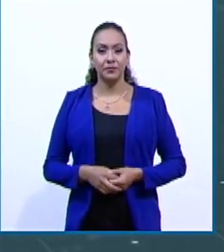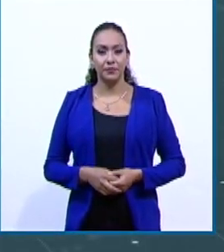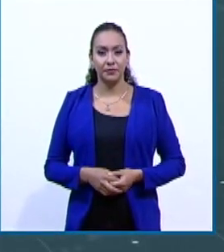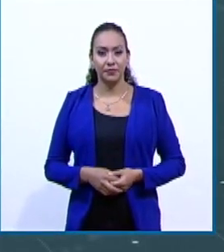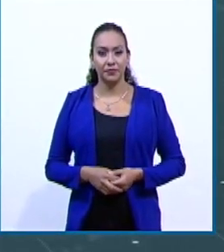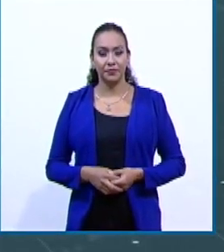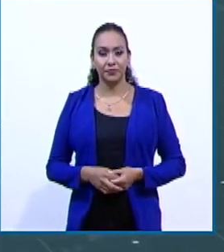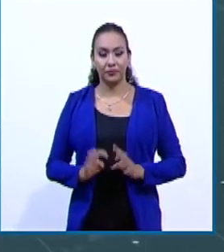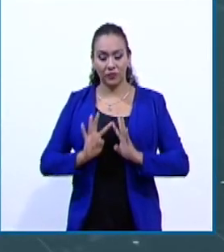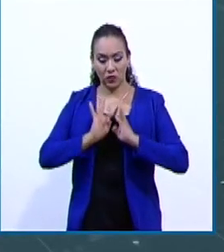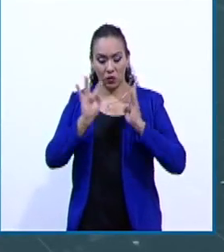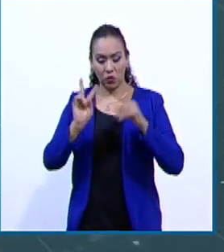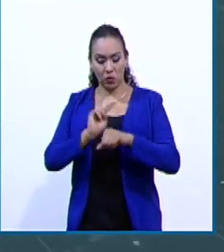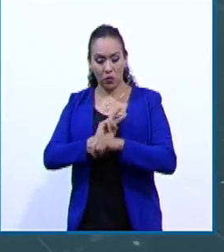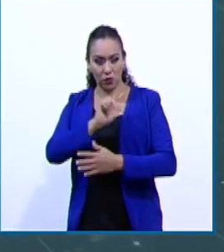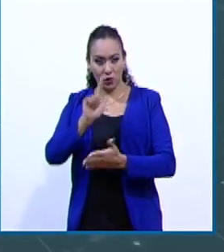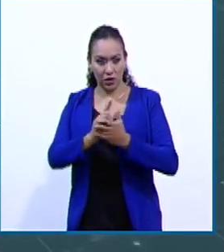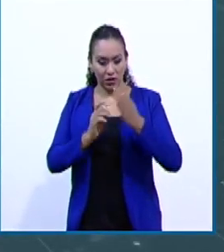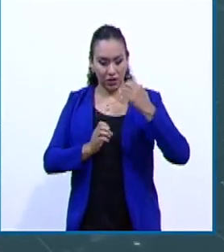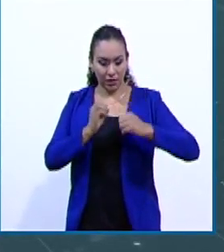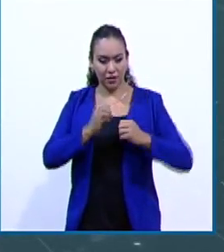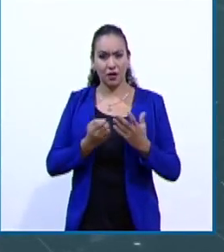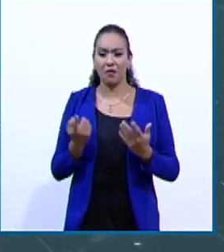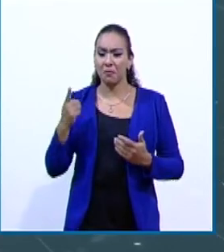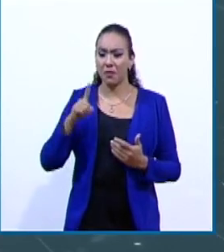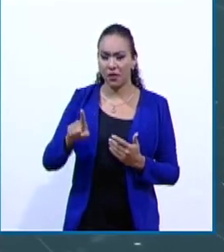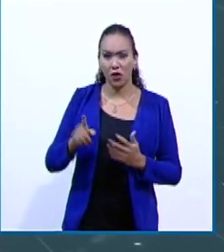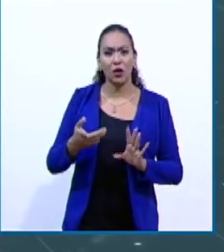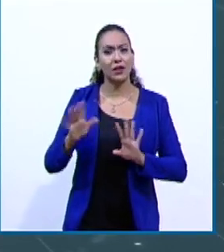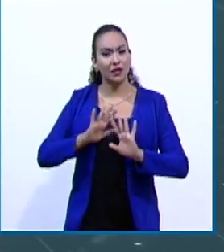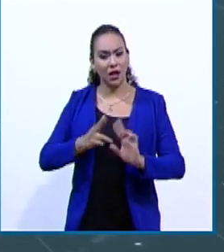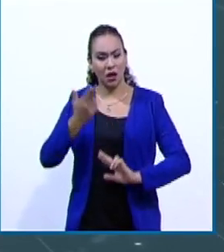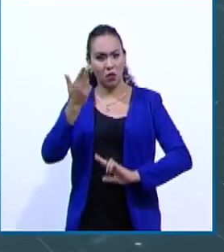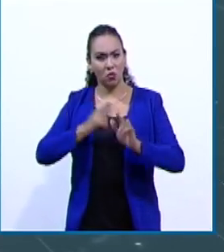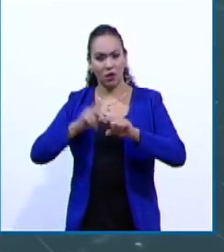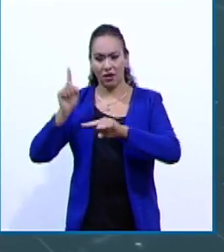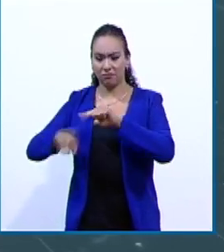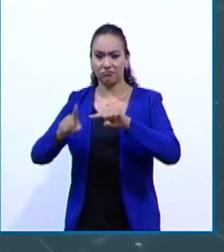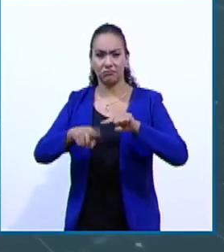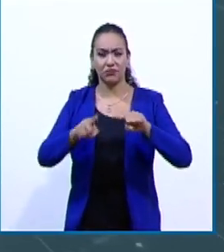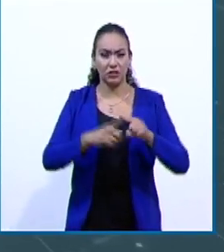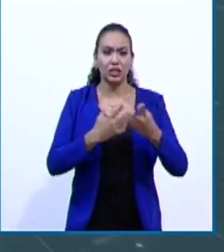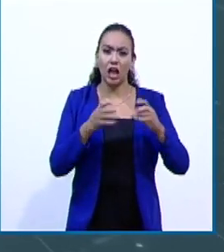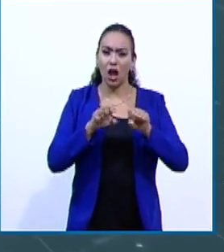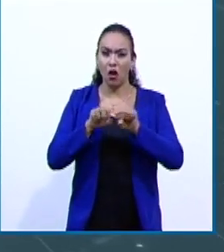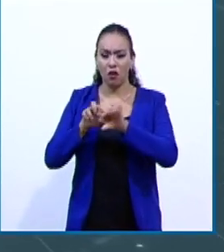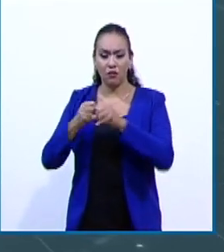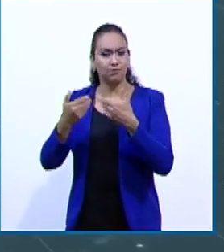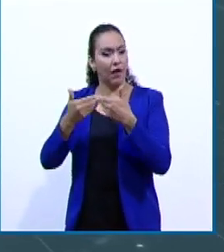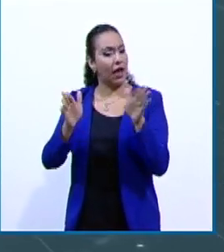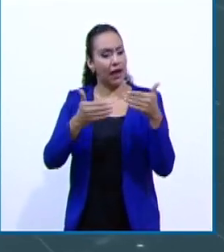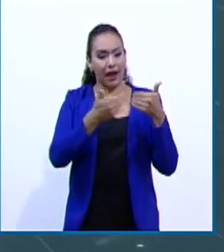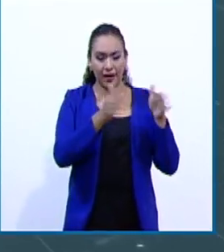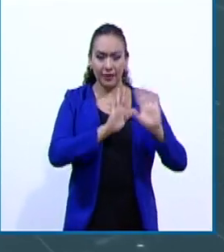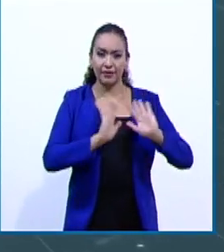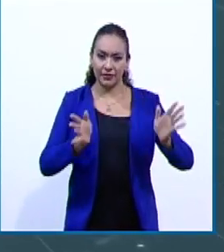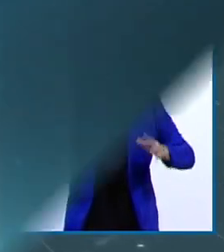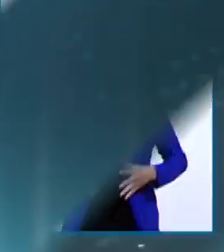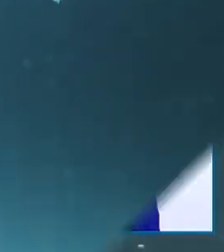El Consejo de la Judicatura Federal ordenó levantar la suspensión en todos los tribunales y juzgados del país.